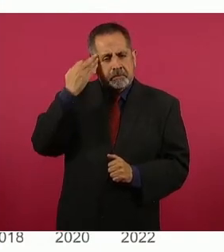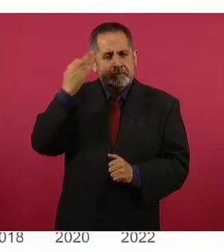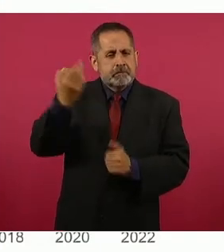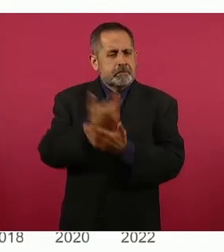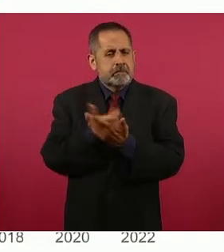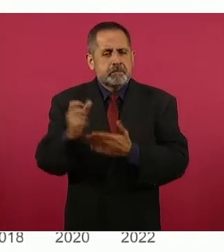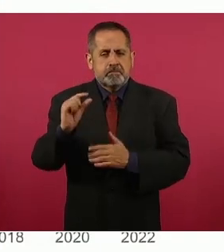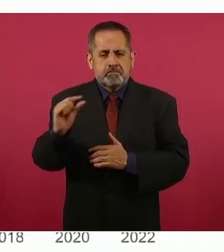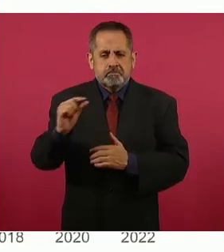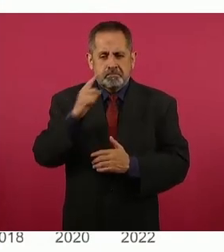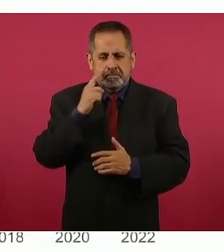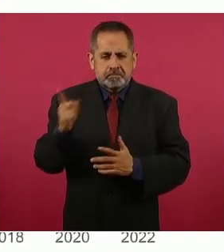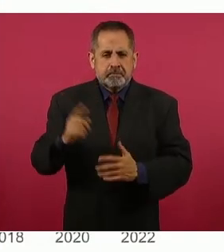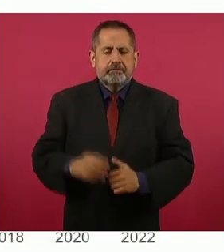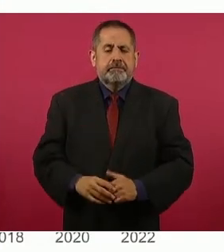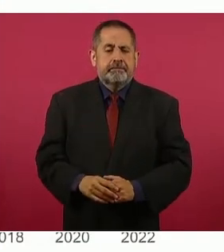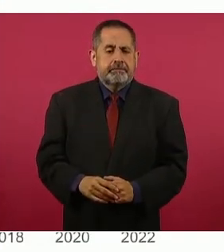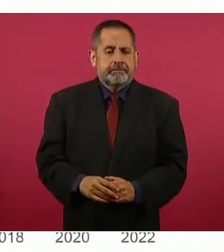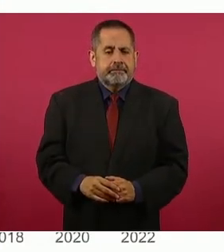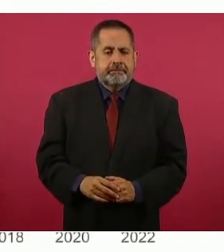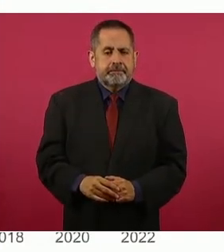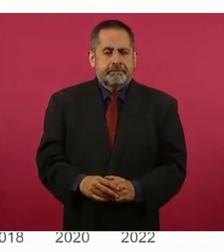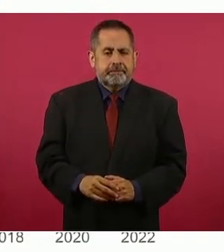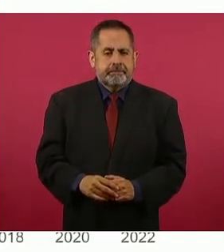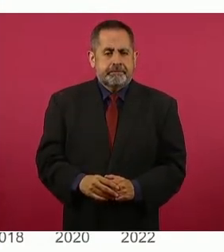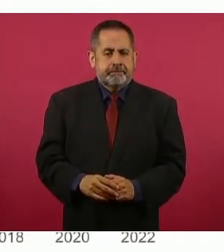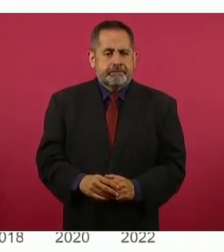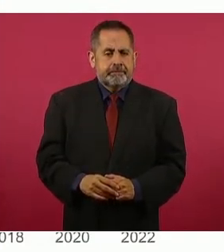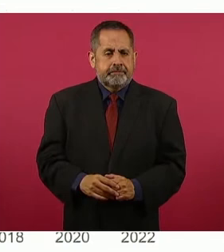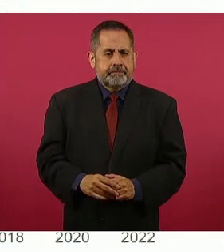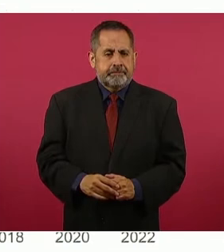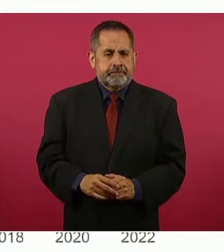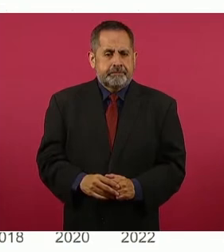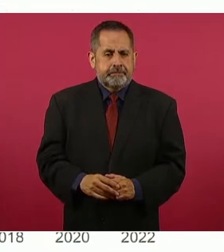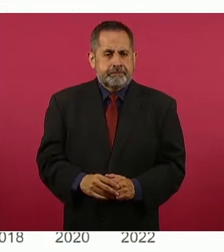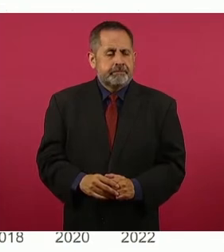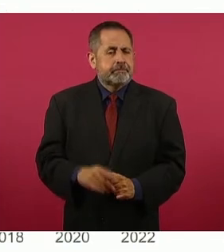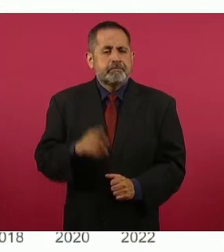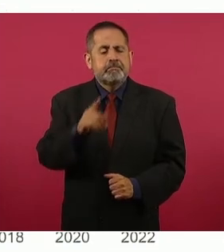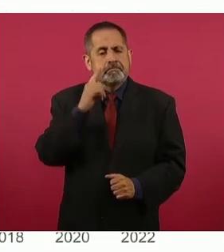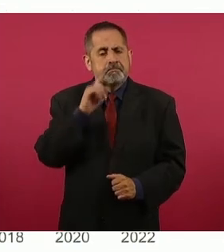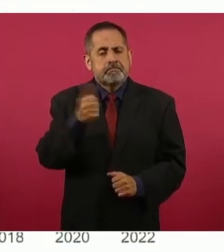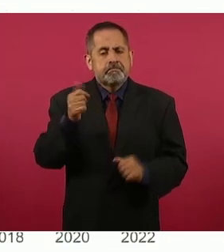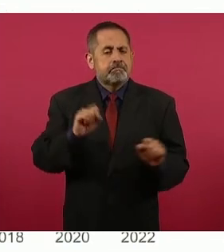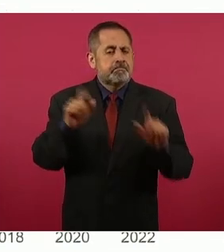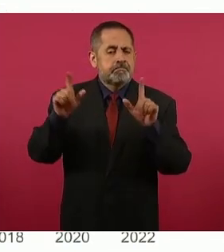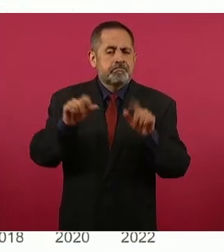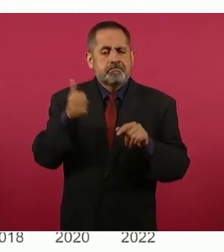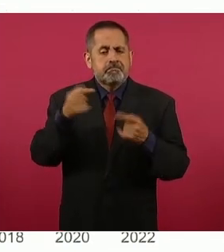mínimo, a ver si lo tienen, el histórico,